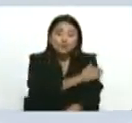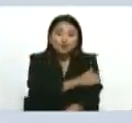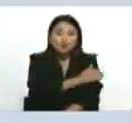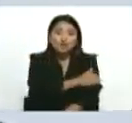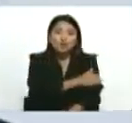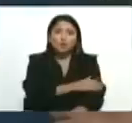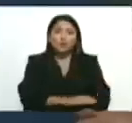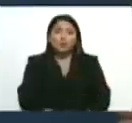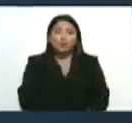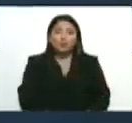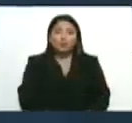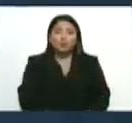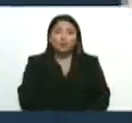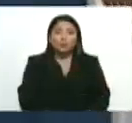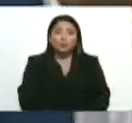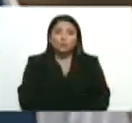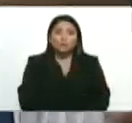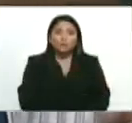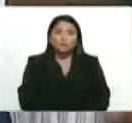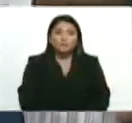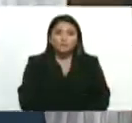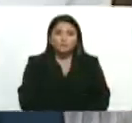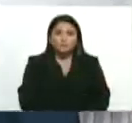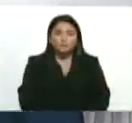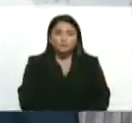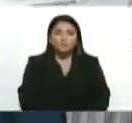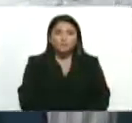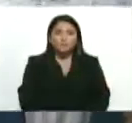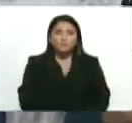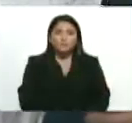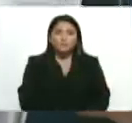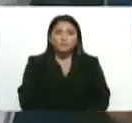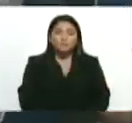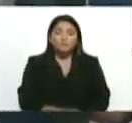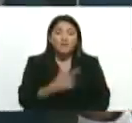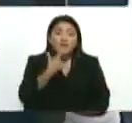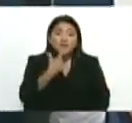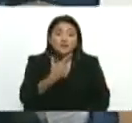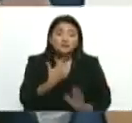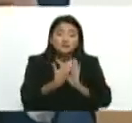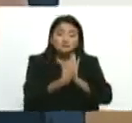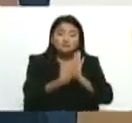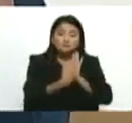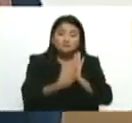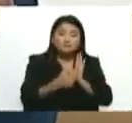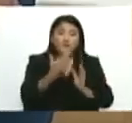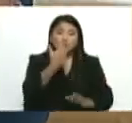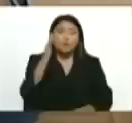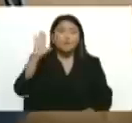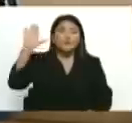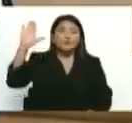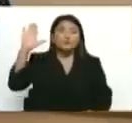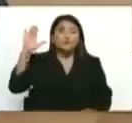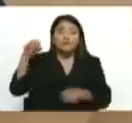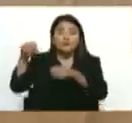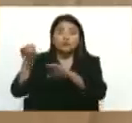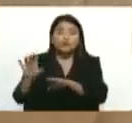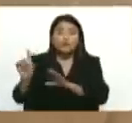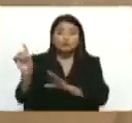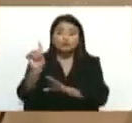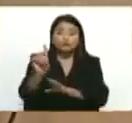que supuestamente son cercanos a la oposición venezolana, la reconocen, se juramentaron ante ella y renuncian ante